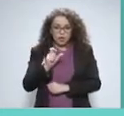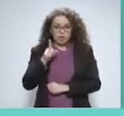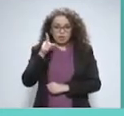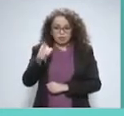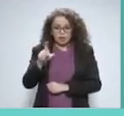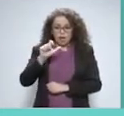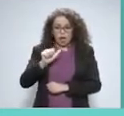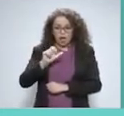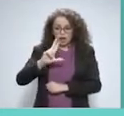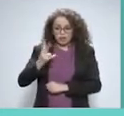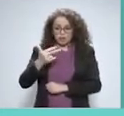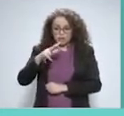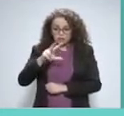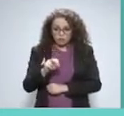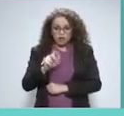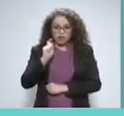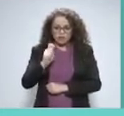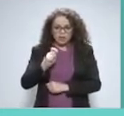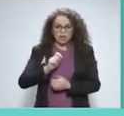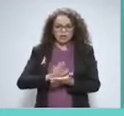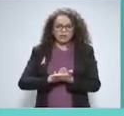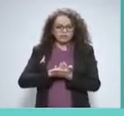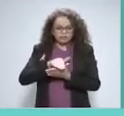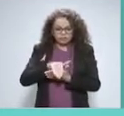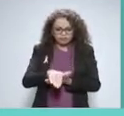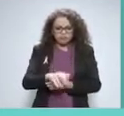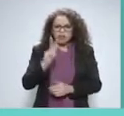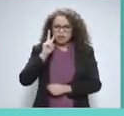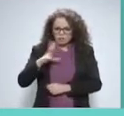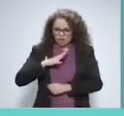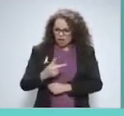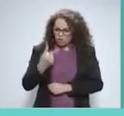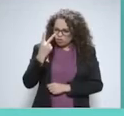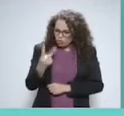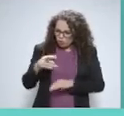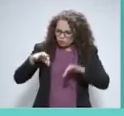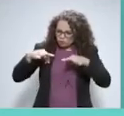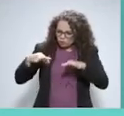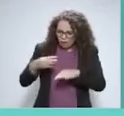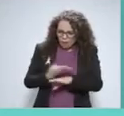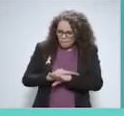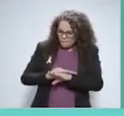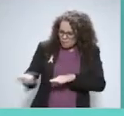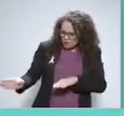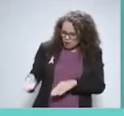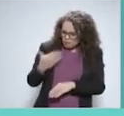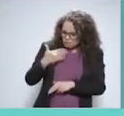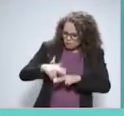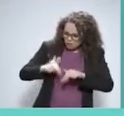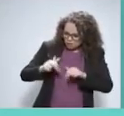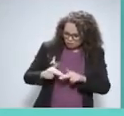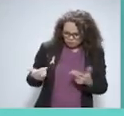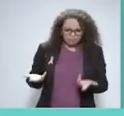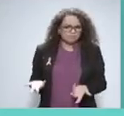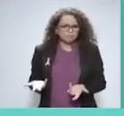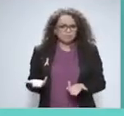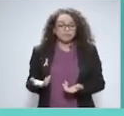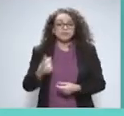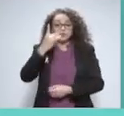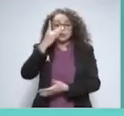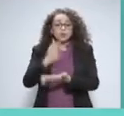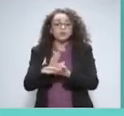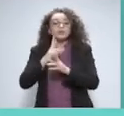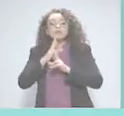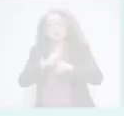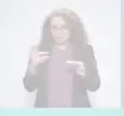archivo, aparecieron dos hojas en blanco adicionales. Sin embargo, el único documento que daba respuesta era el oficio